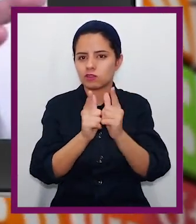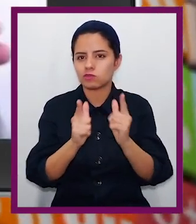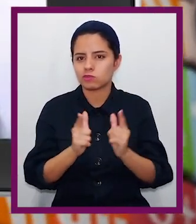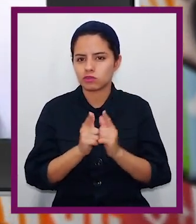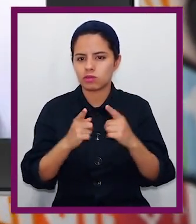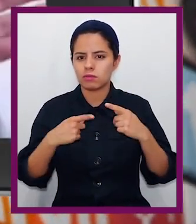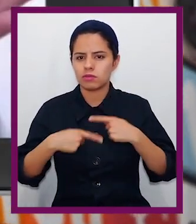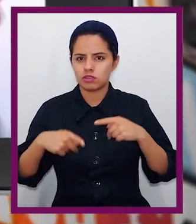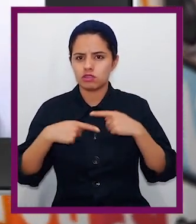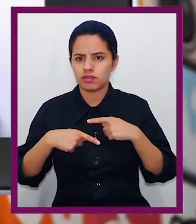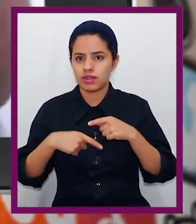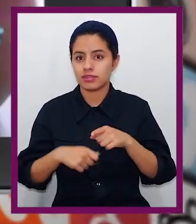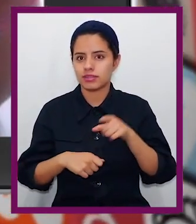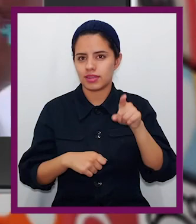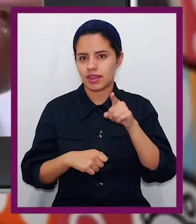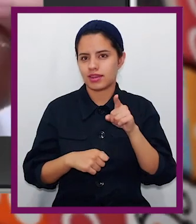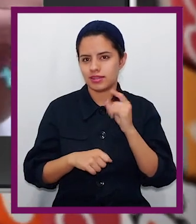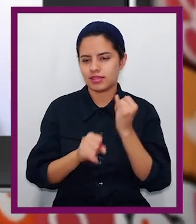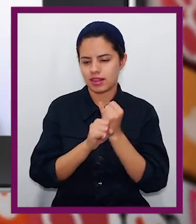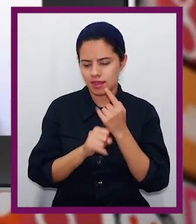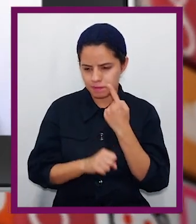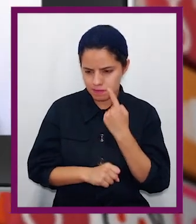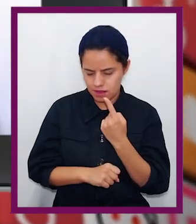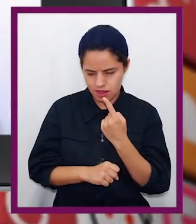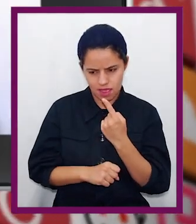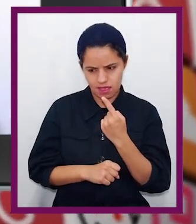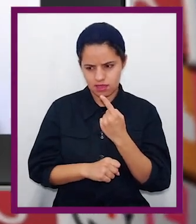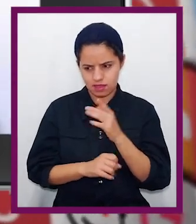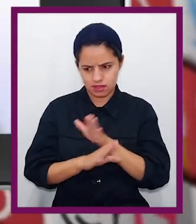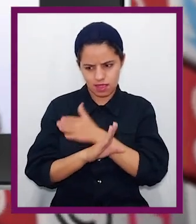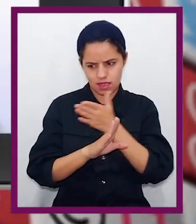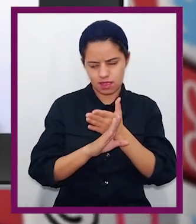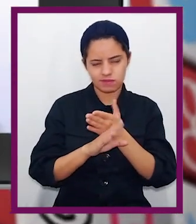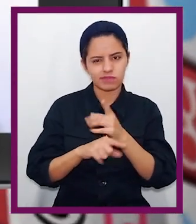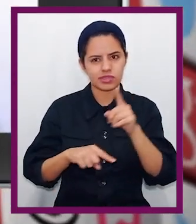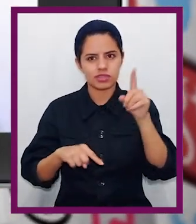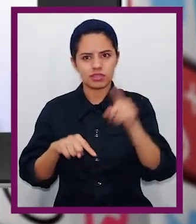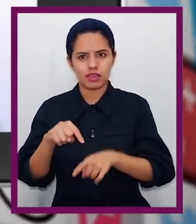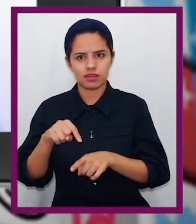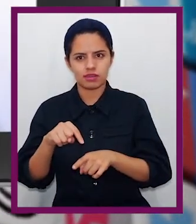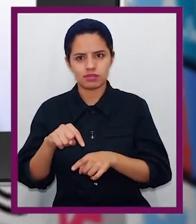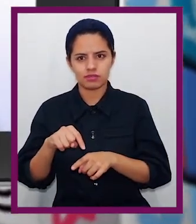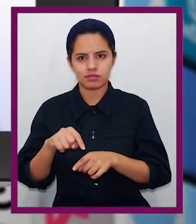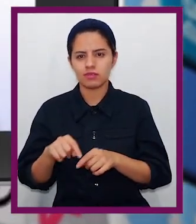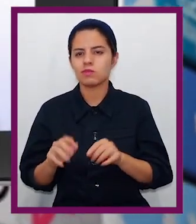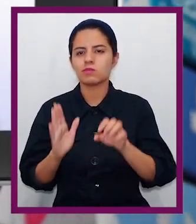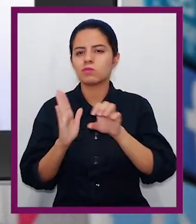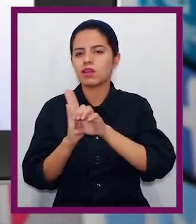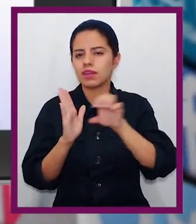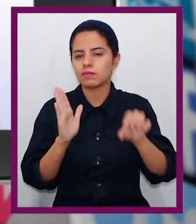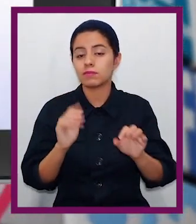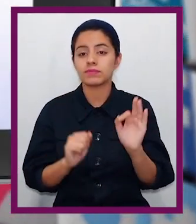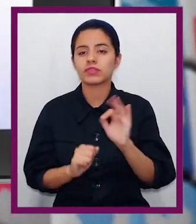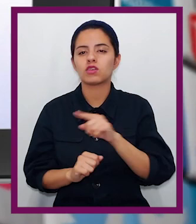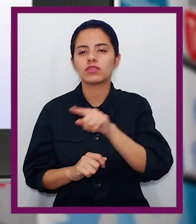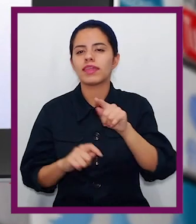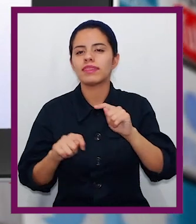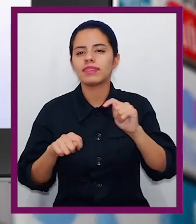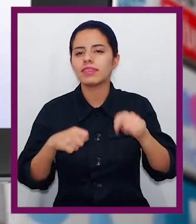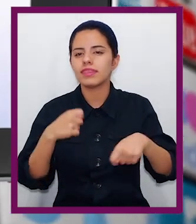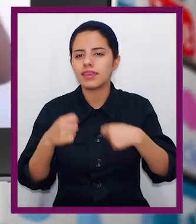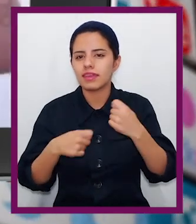la red social considera que es muy agresivo y decide que ese contenido debería ser retirado. Pero termina hasta ahí. Es, digamos, como si fuéramos a una tienda